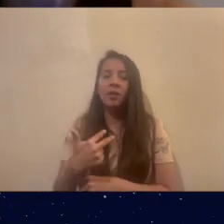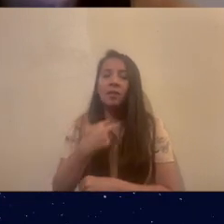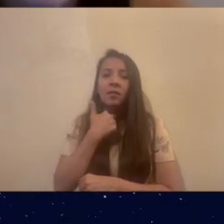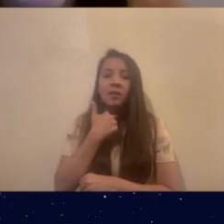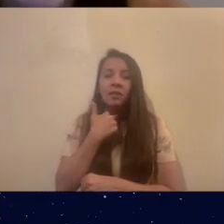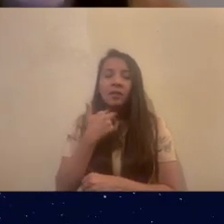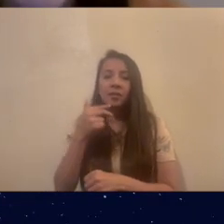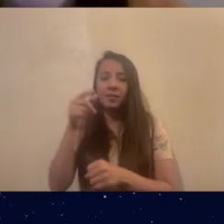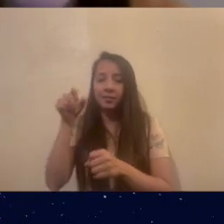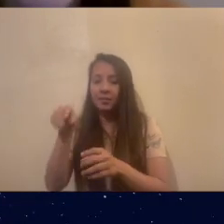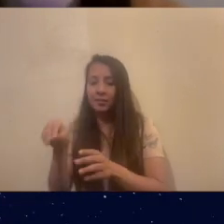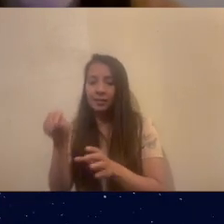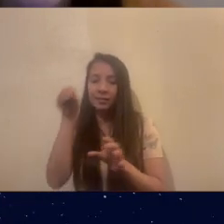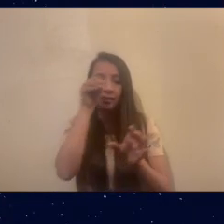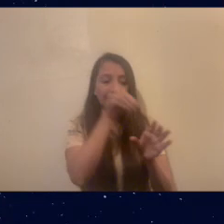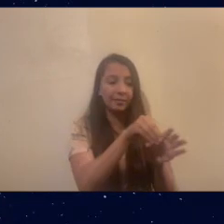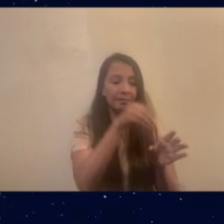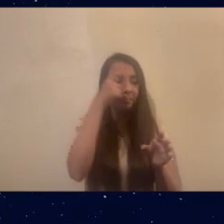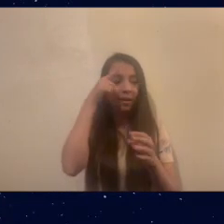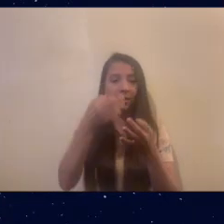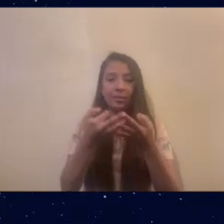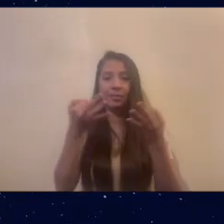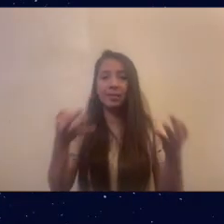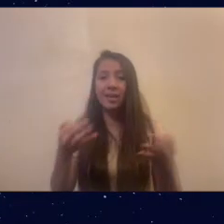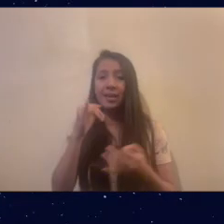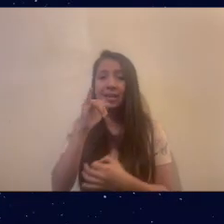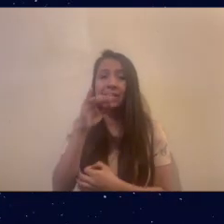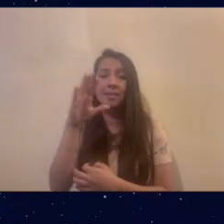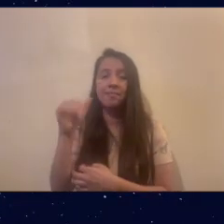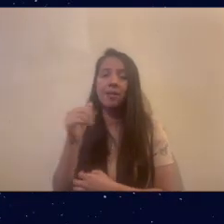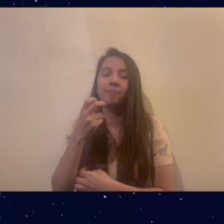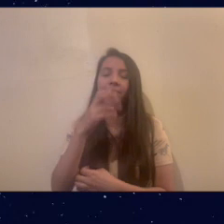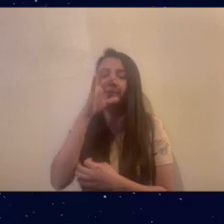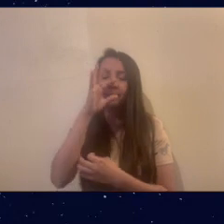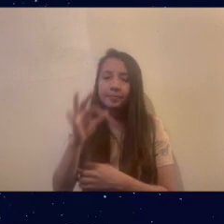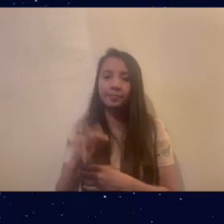no pudimos pasar a tierra, que era lo ideal, que era lo que queríamos hacer.